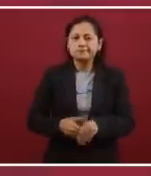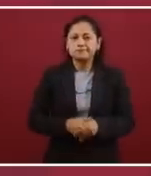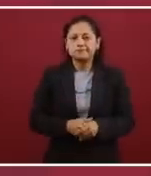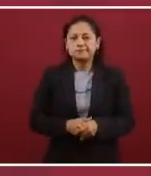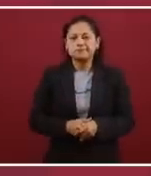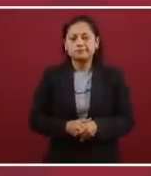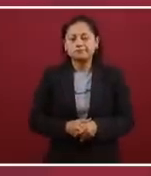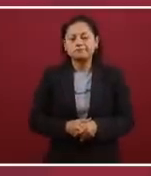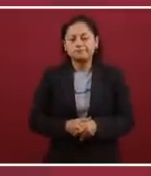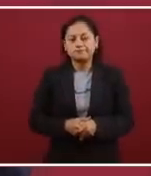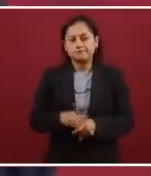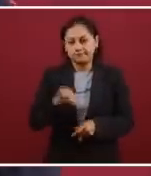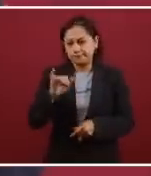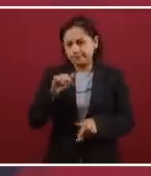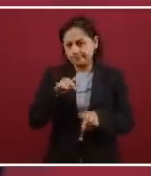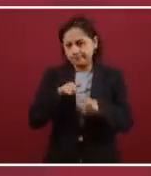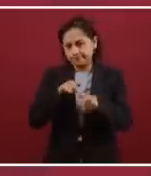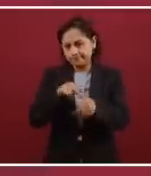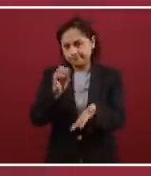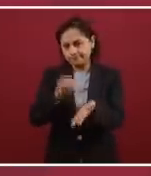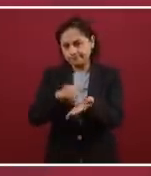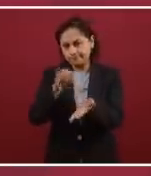Y se está